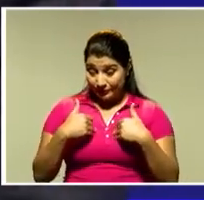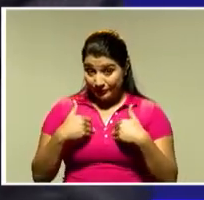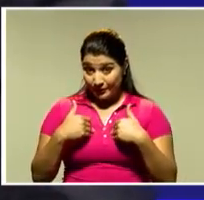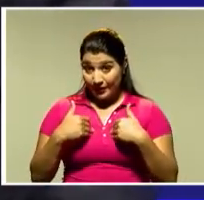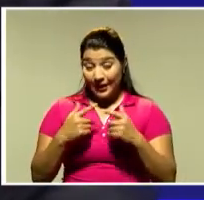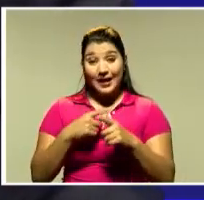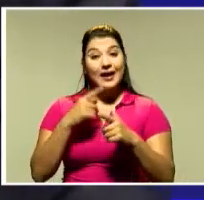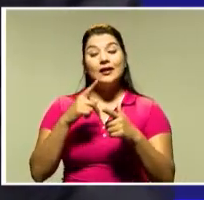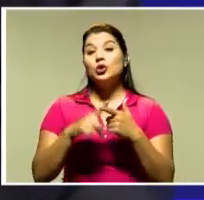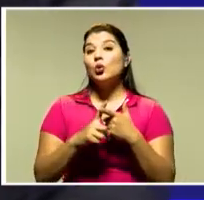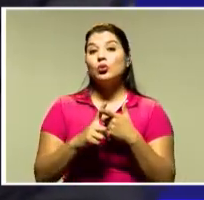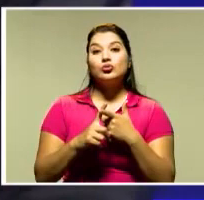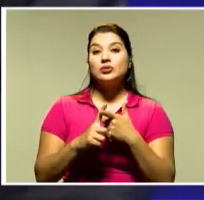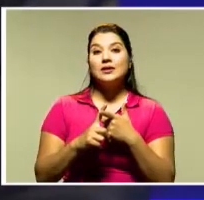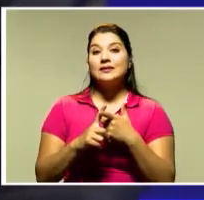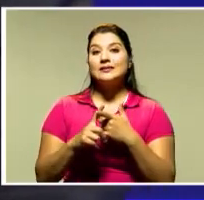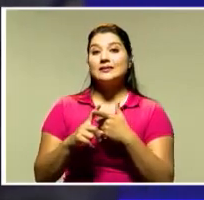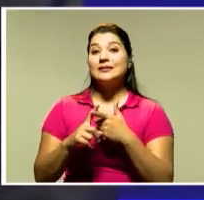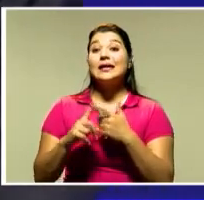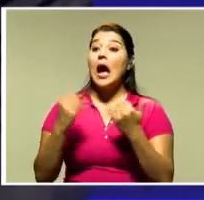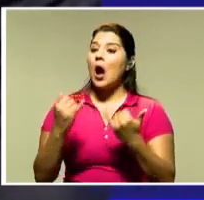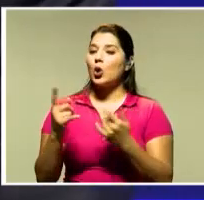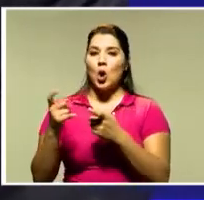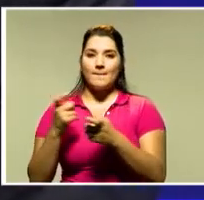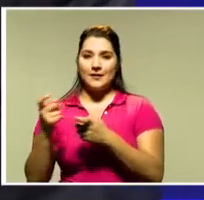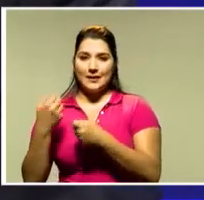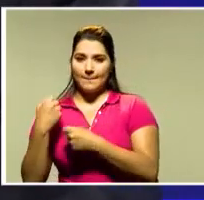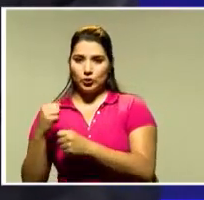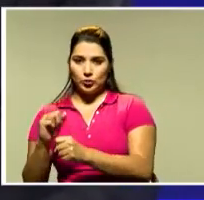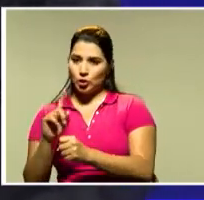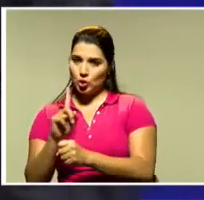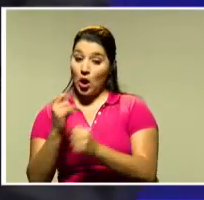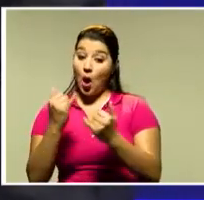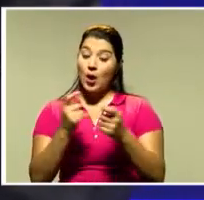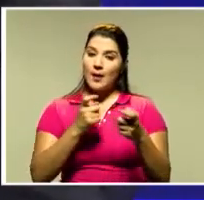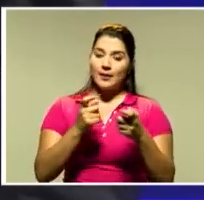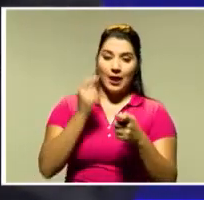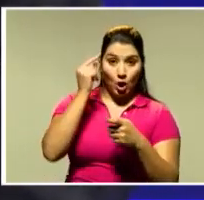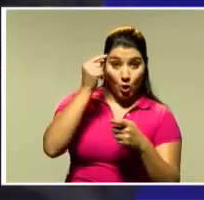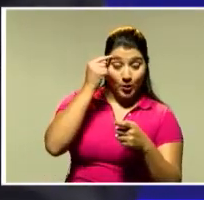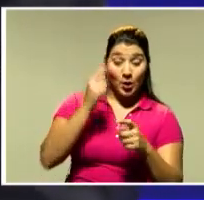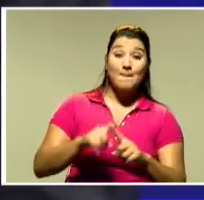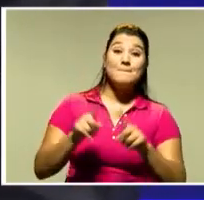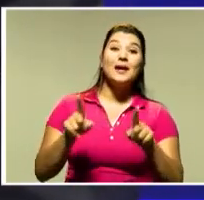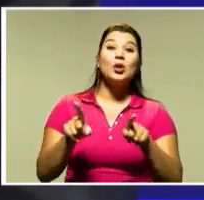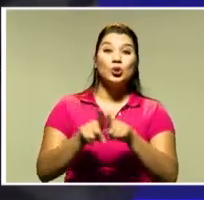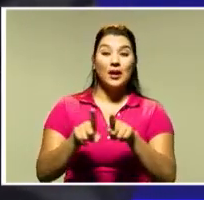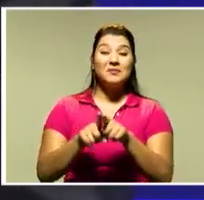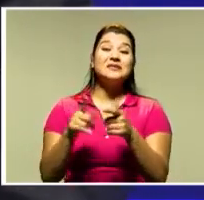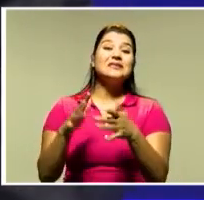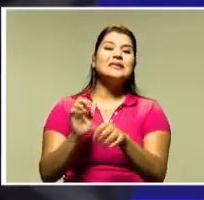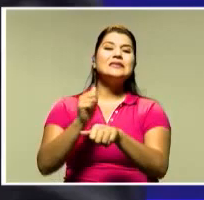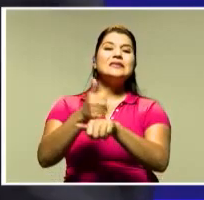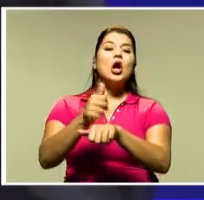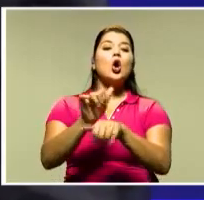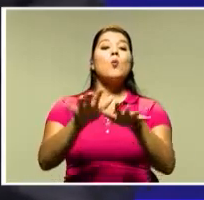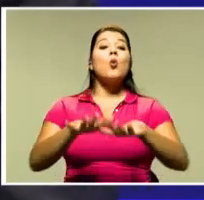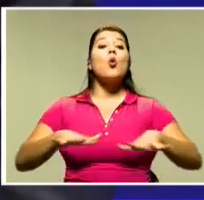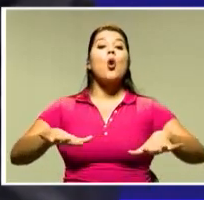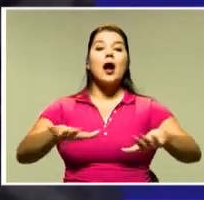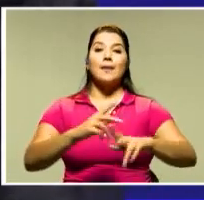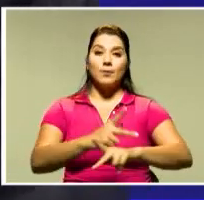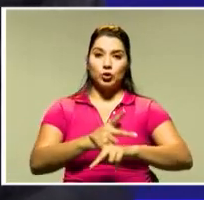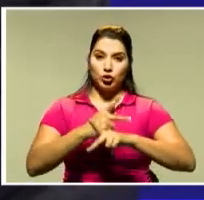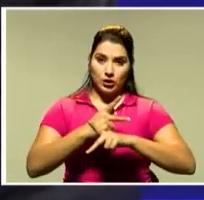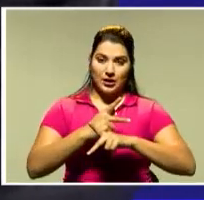le arrebataron, digamos, la administración a la municipalidad, pero además lo determinaron ya como un área silvestre protegida